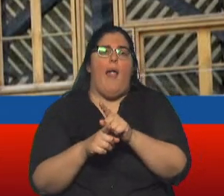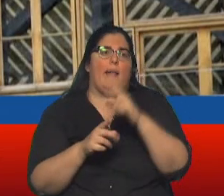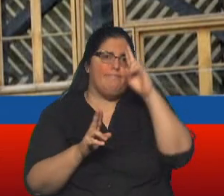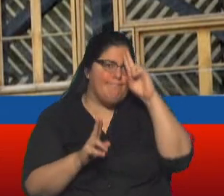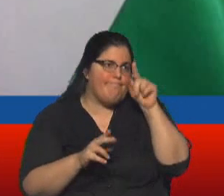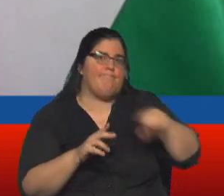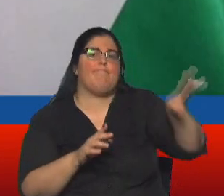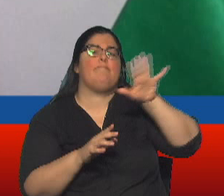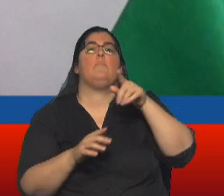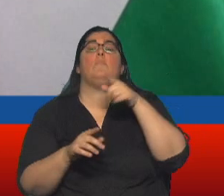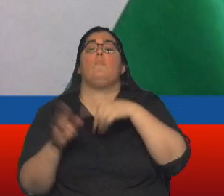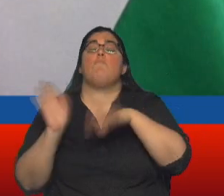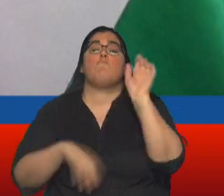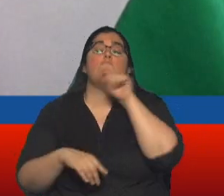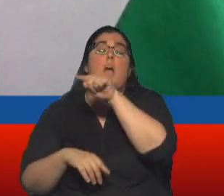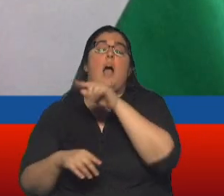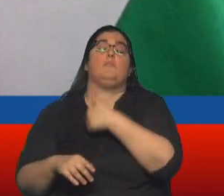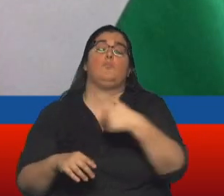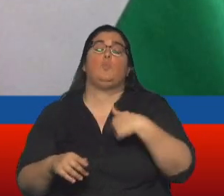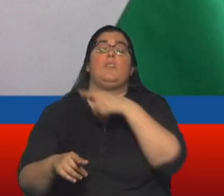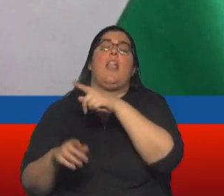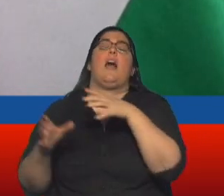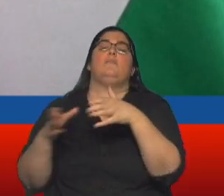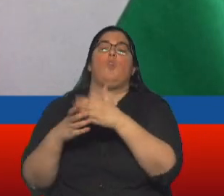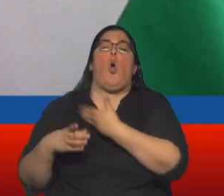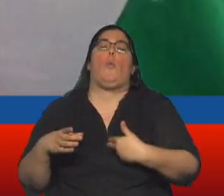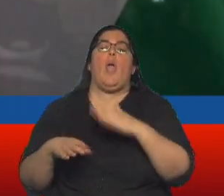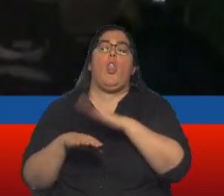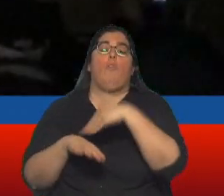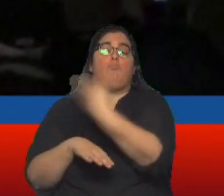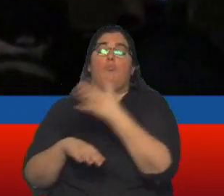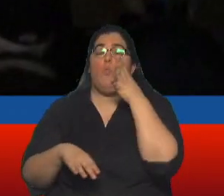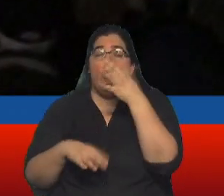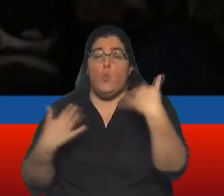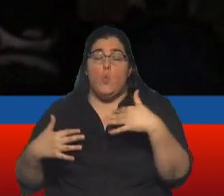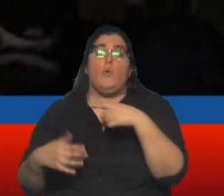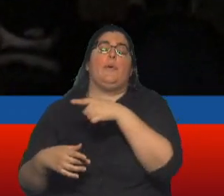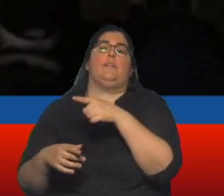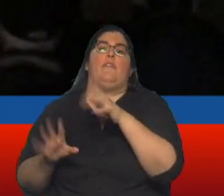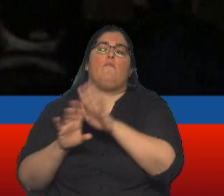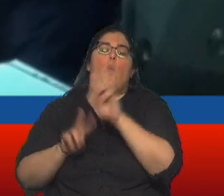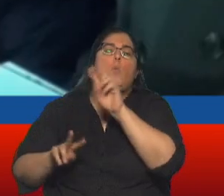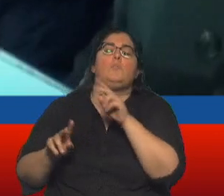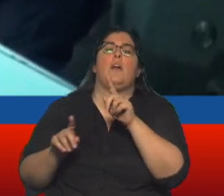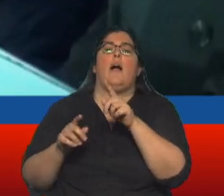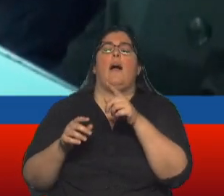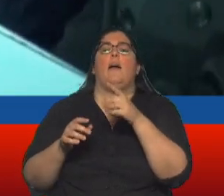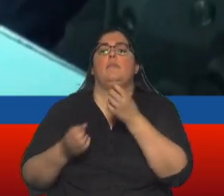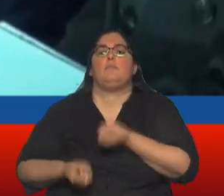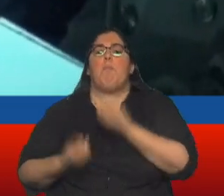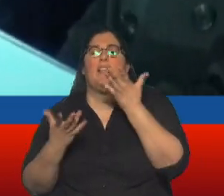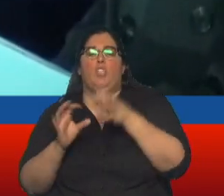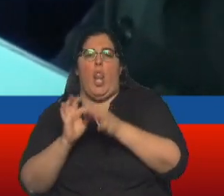gobierno ultranacionalista de Mateusz Morawiecki en cuestiones vinculadas a la independencia judicial, libertad de expresión y